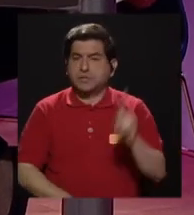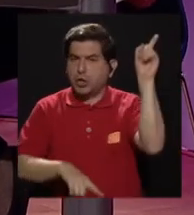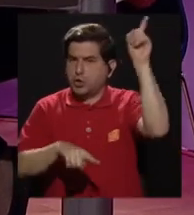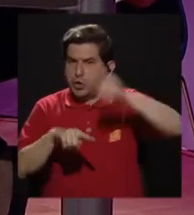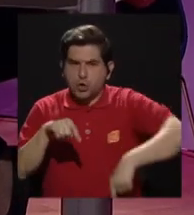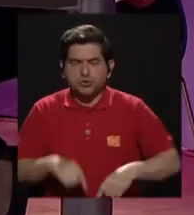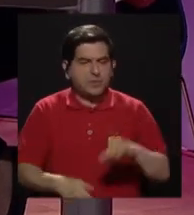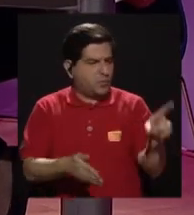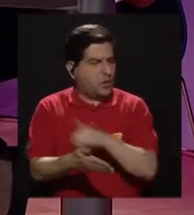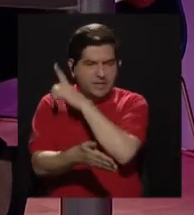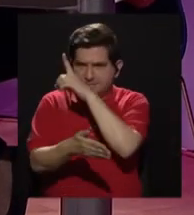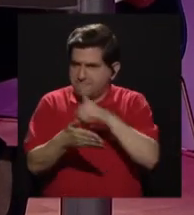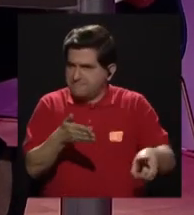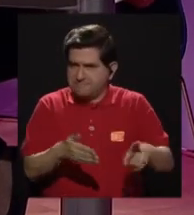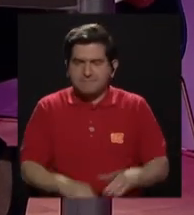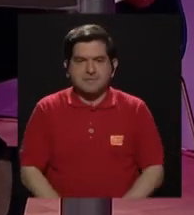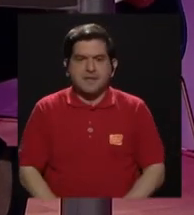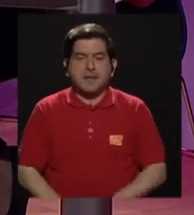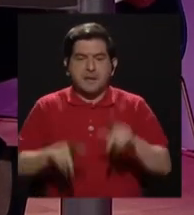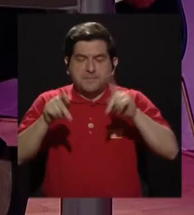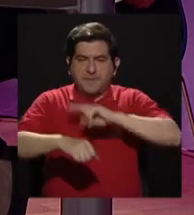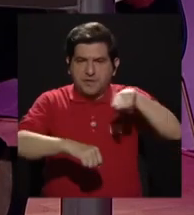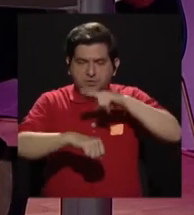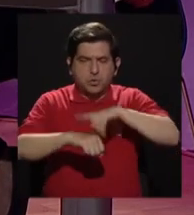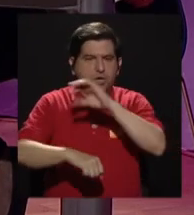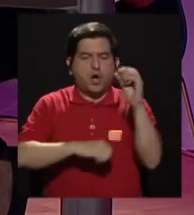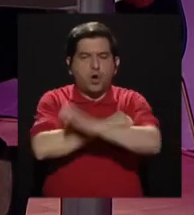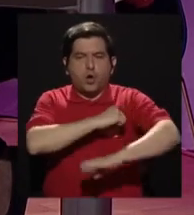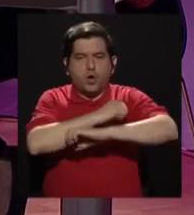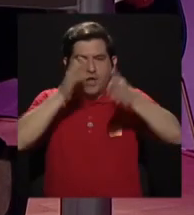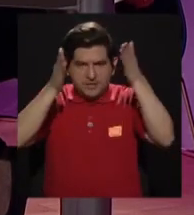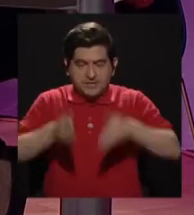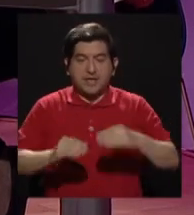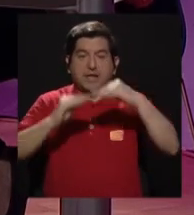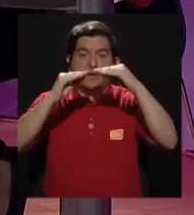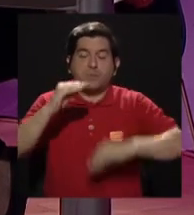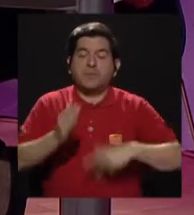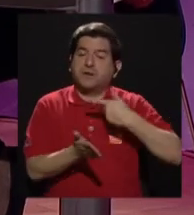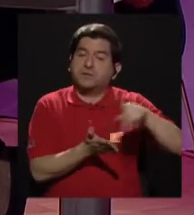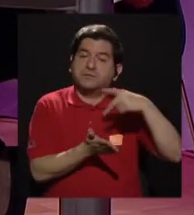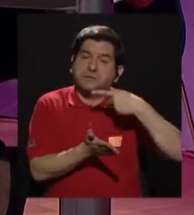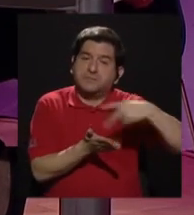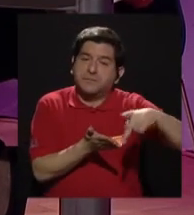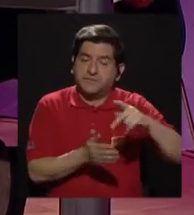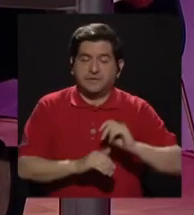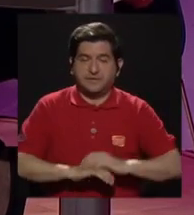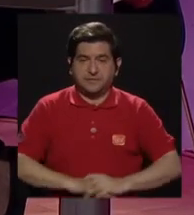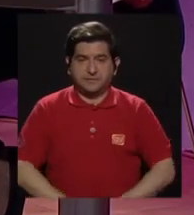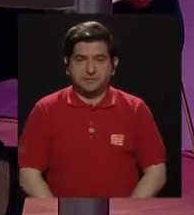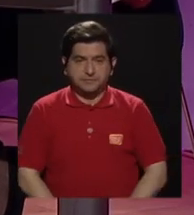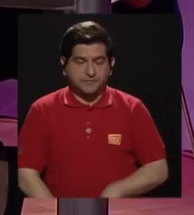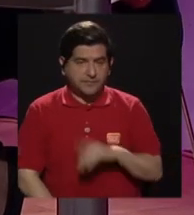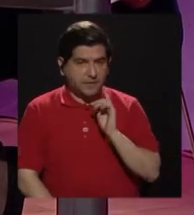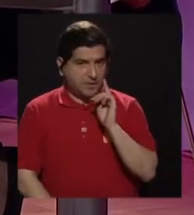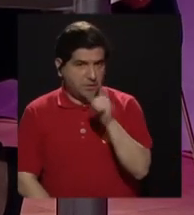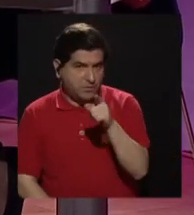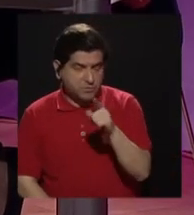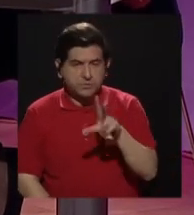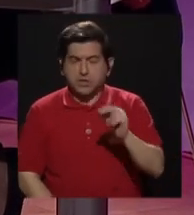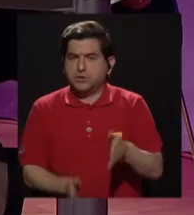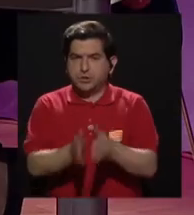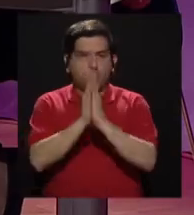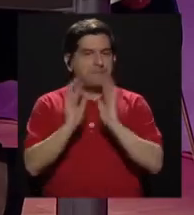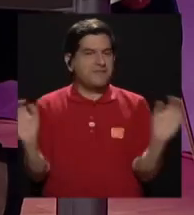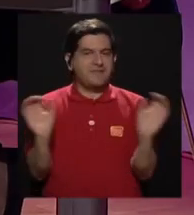hacer discriminación entre el nacional y el extranjero, y menos en salario. Y entonces usted no está